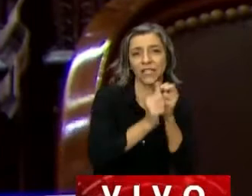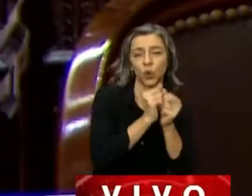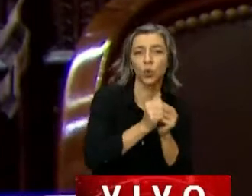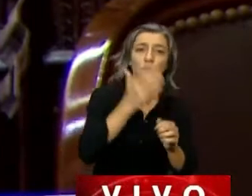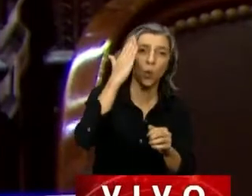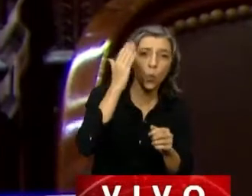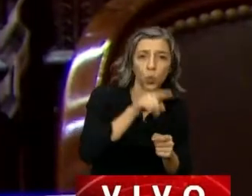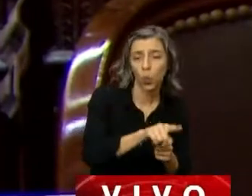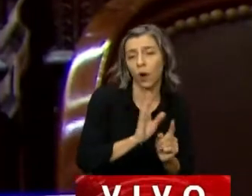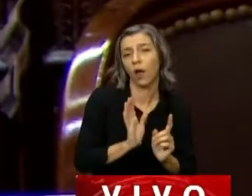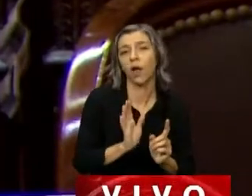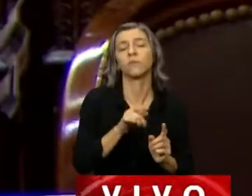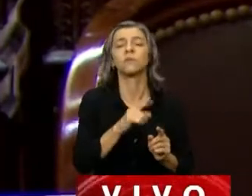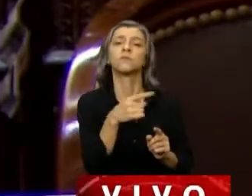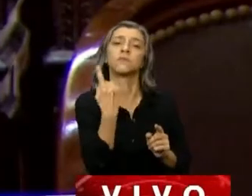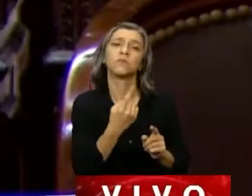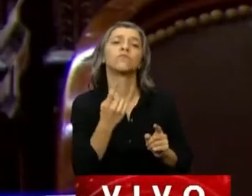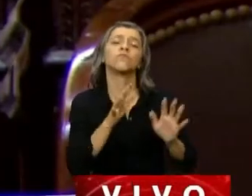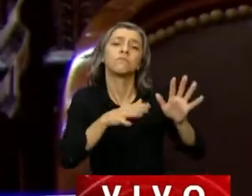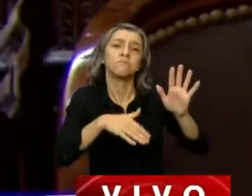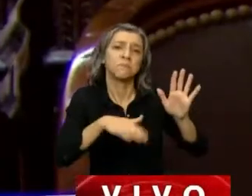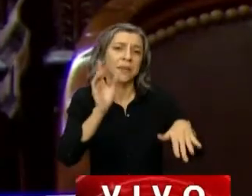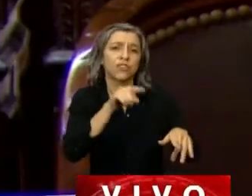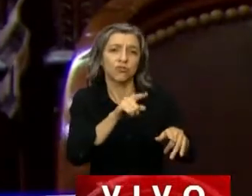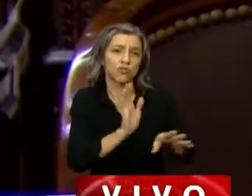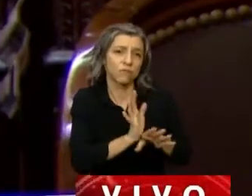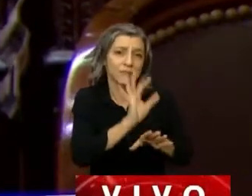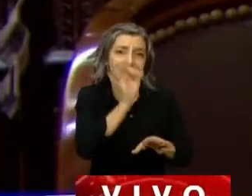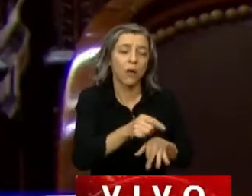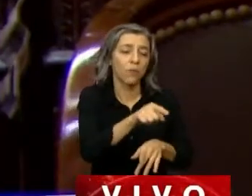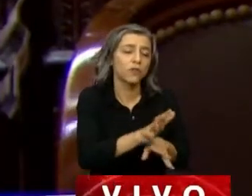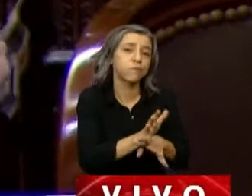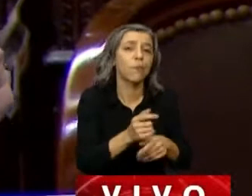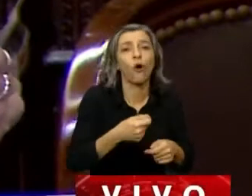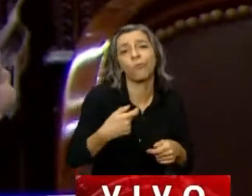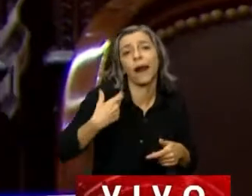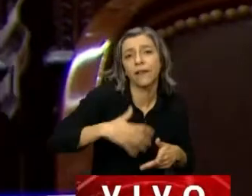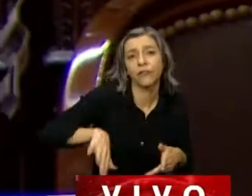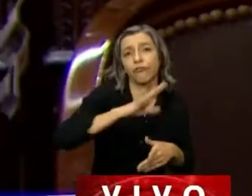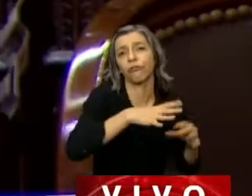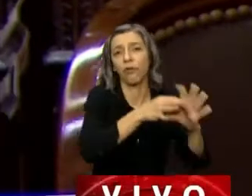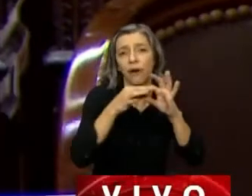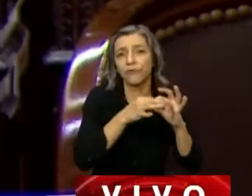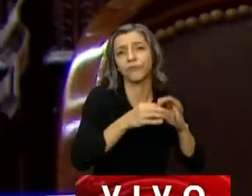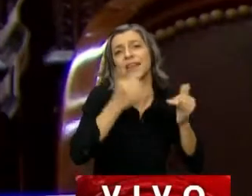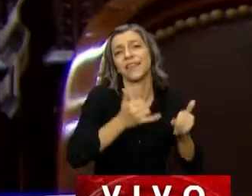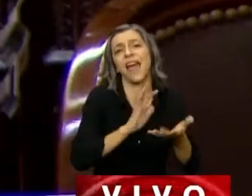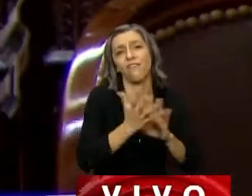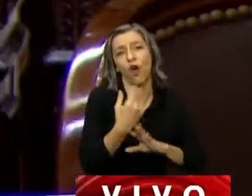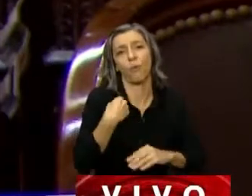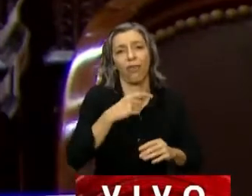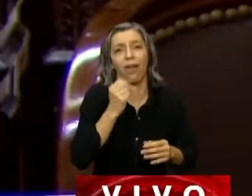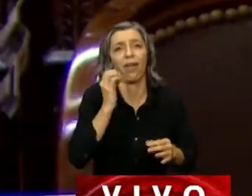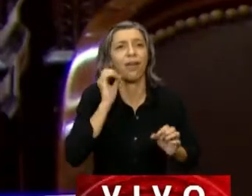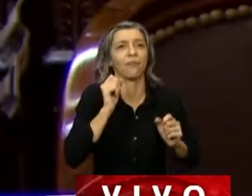propiamente dicha, a menudo, no siempre, pero a menudo también afianzada en un sentido común, en ideas dominantes, en estereotipos, todas aquellas